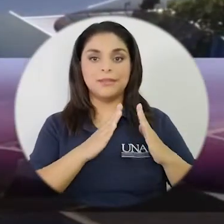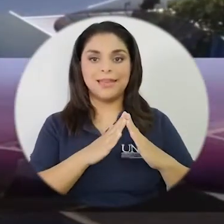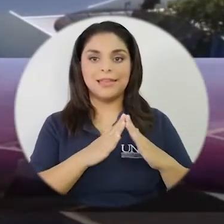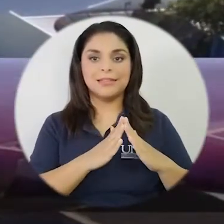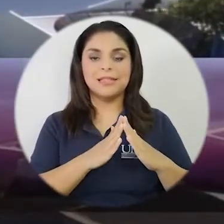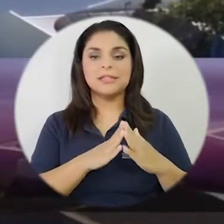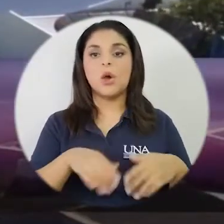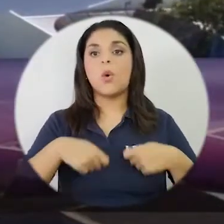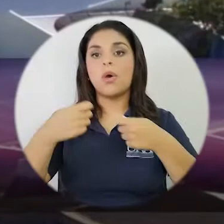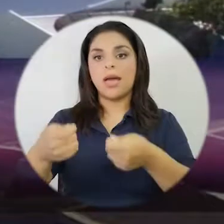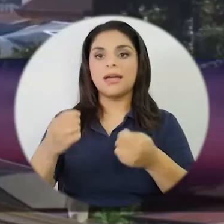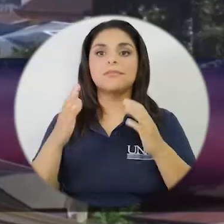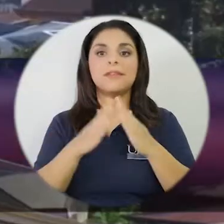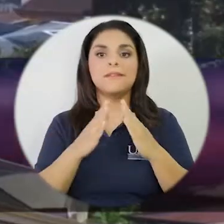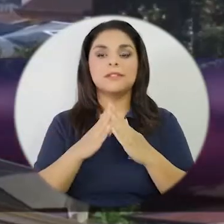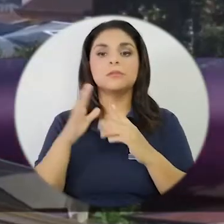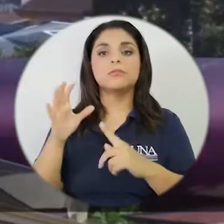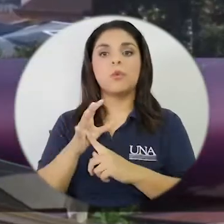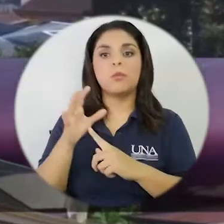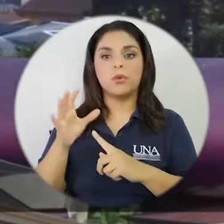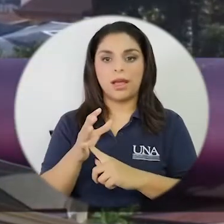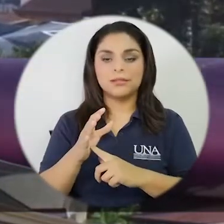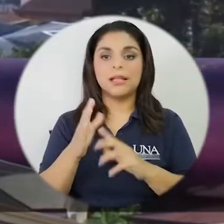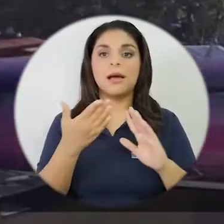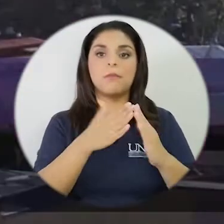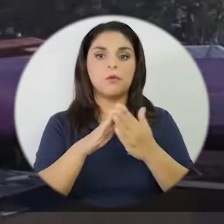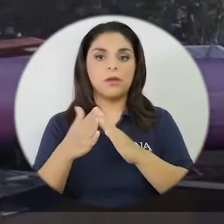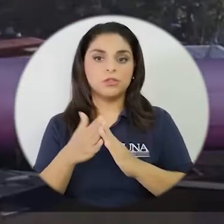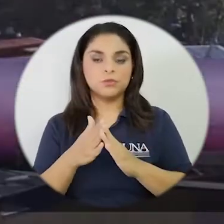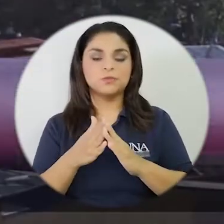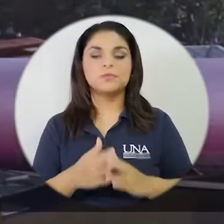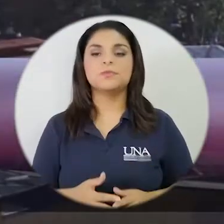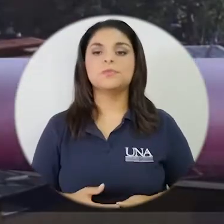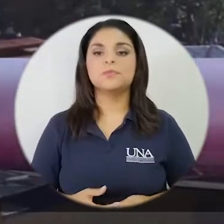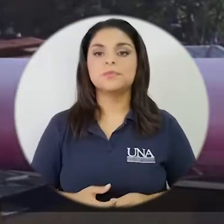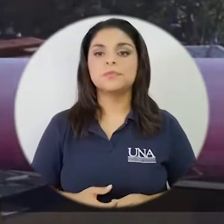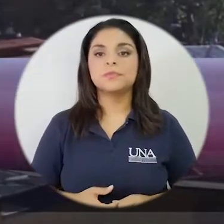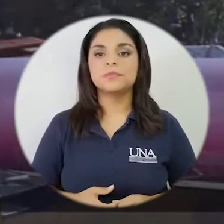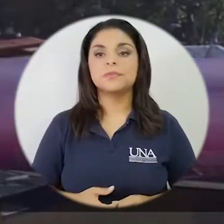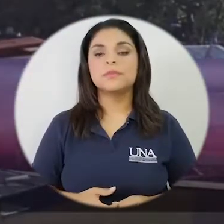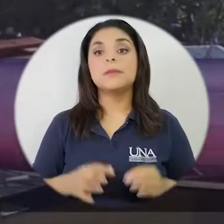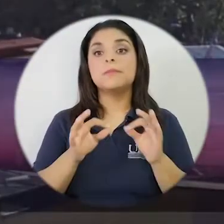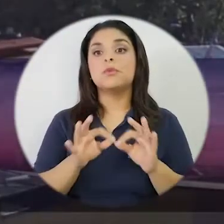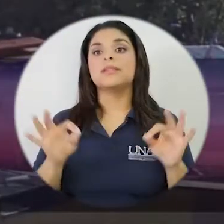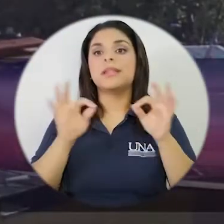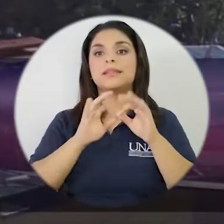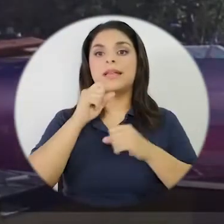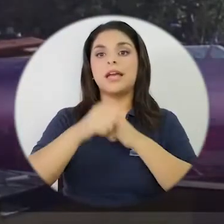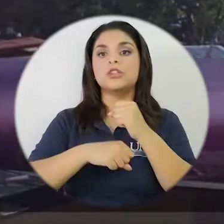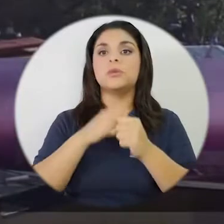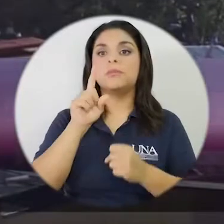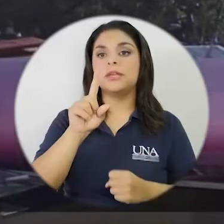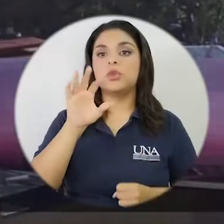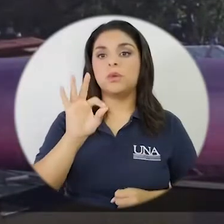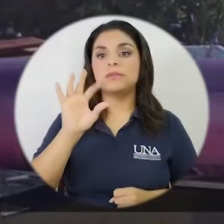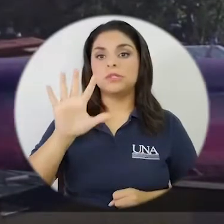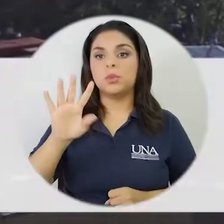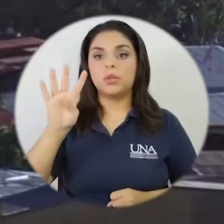viviendas, otorgar viviendas populares a la población. Nacimiento muy importante en el año